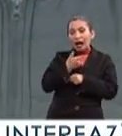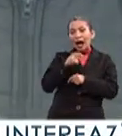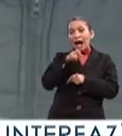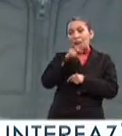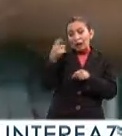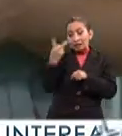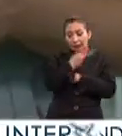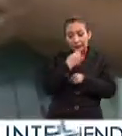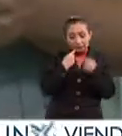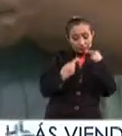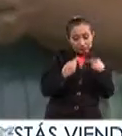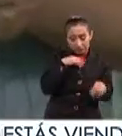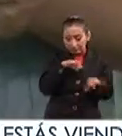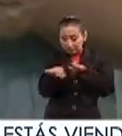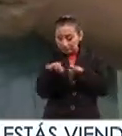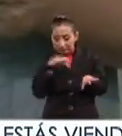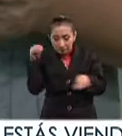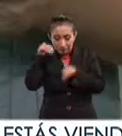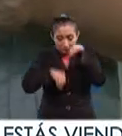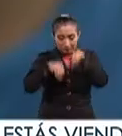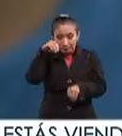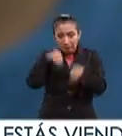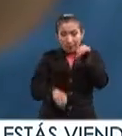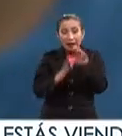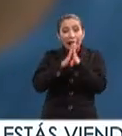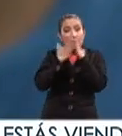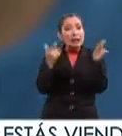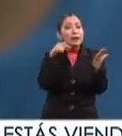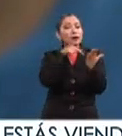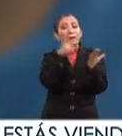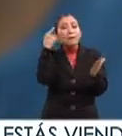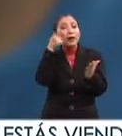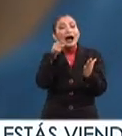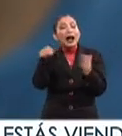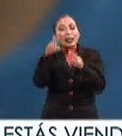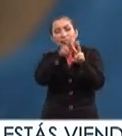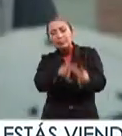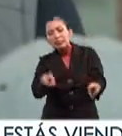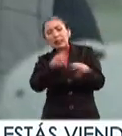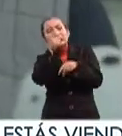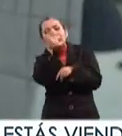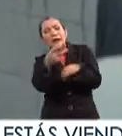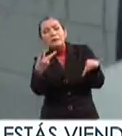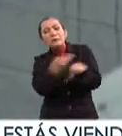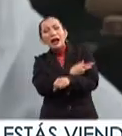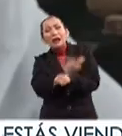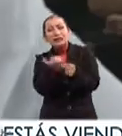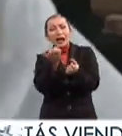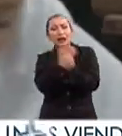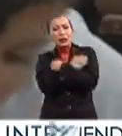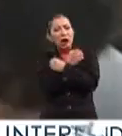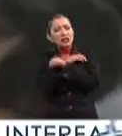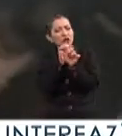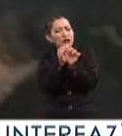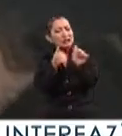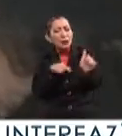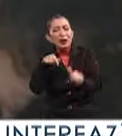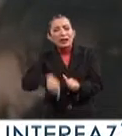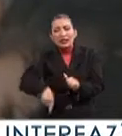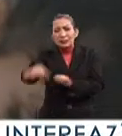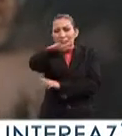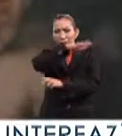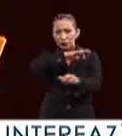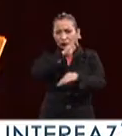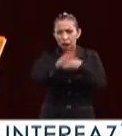Galván. El INEA trabajó y editó esta publicación dedicada al análisis sobre el estado que guarda el rezago educativo en nuestra